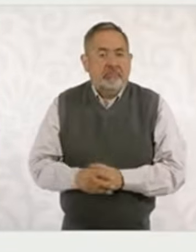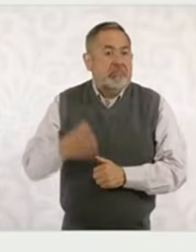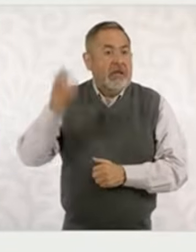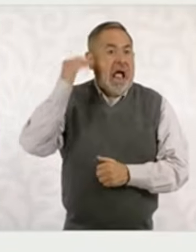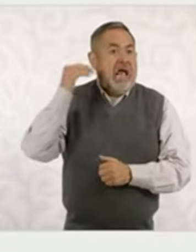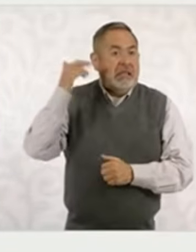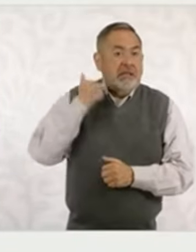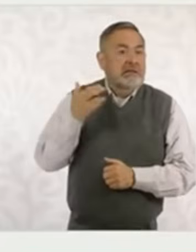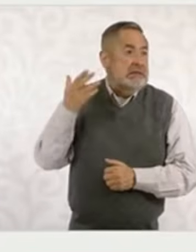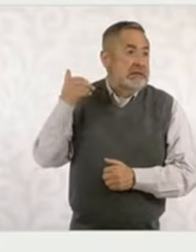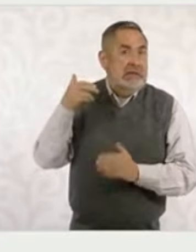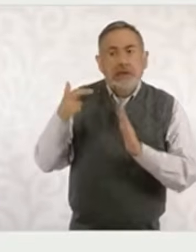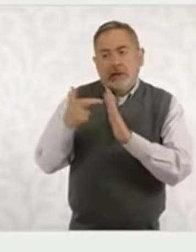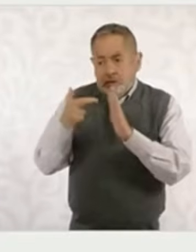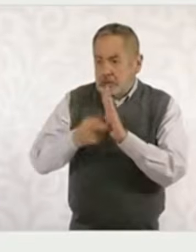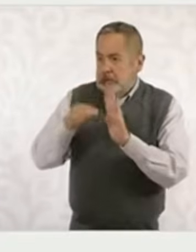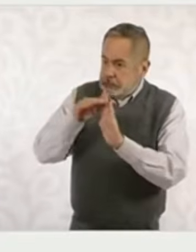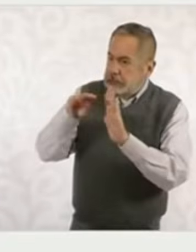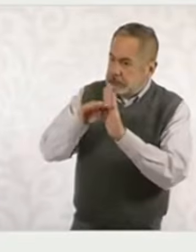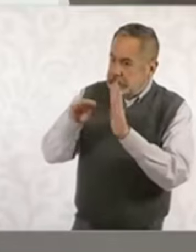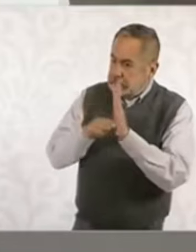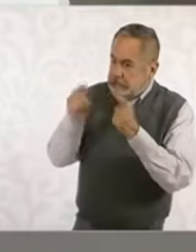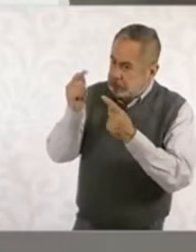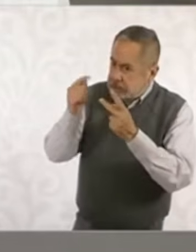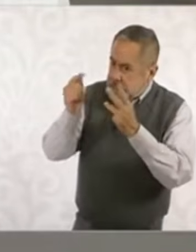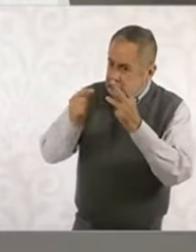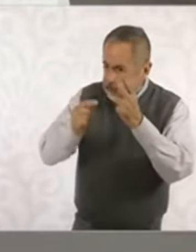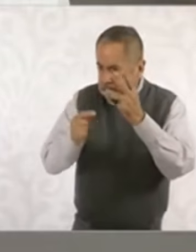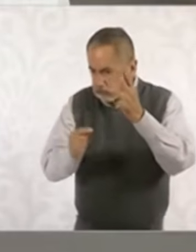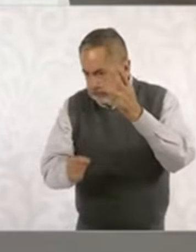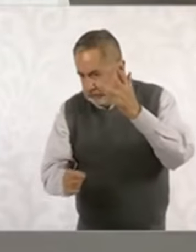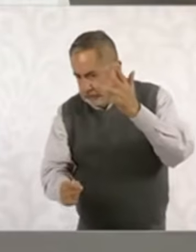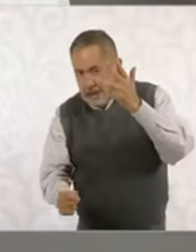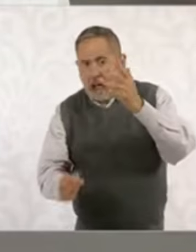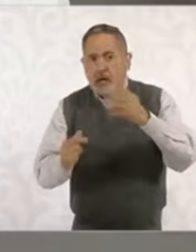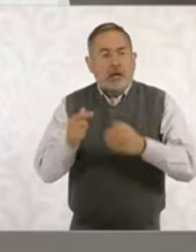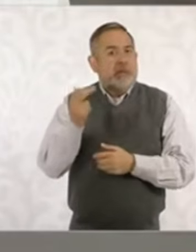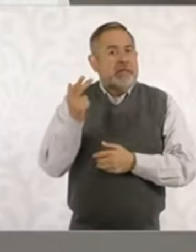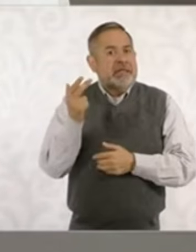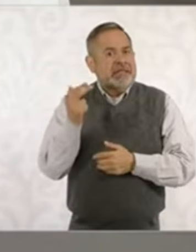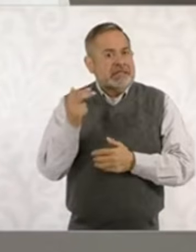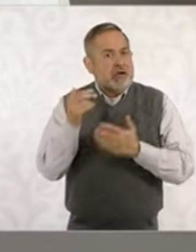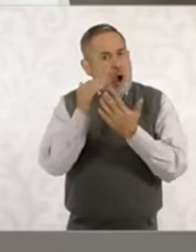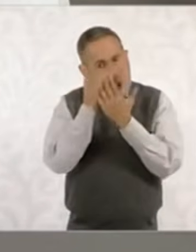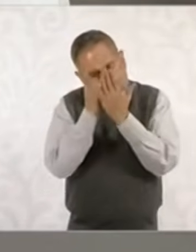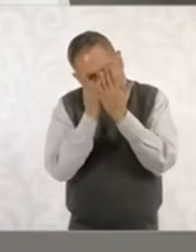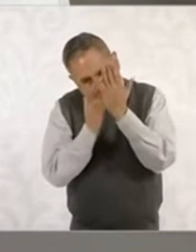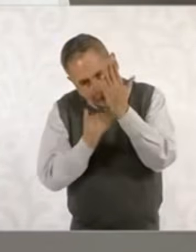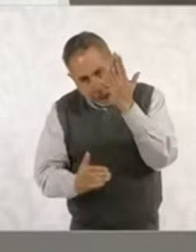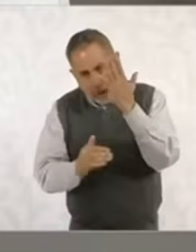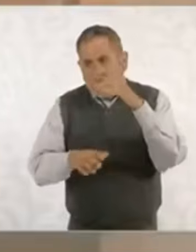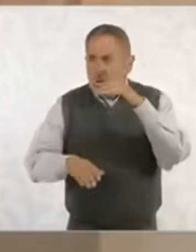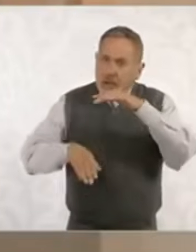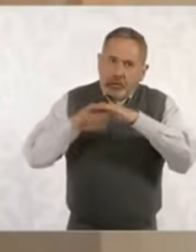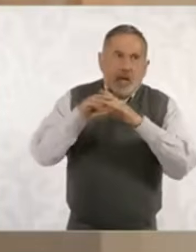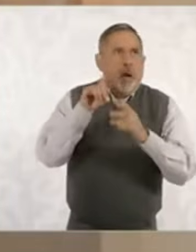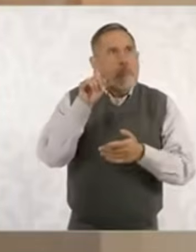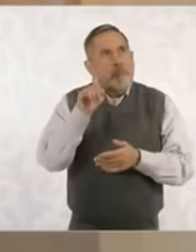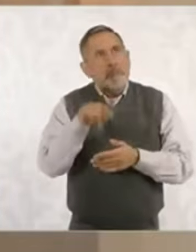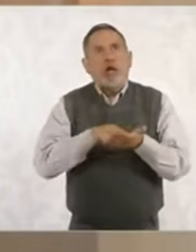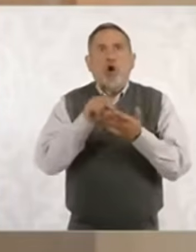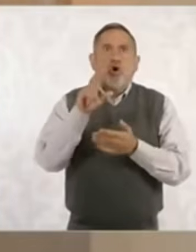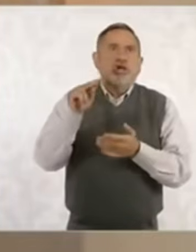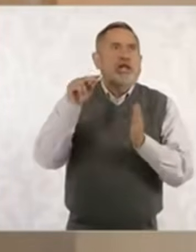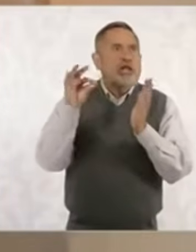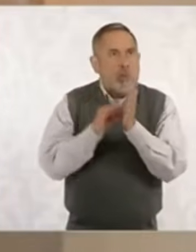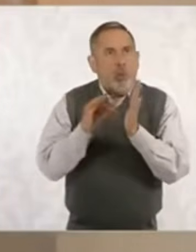el Infonavit, es 25, 30 requisitos, alcanzar los 1,080 puntos. La presidenta